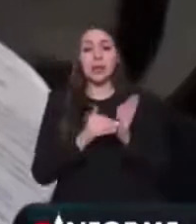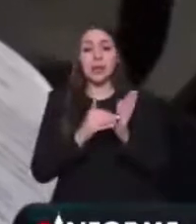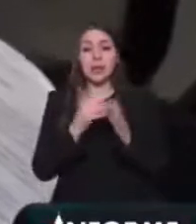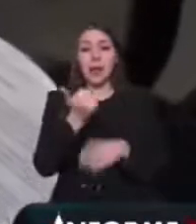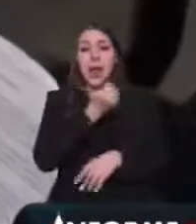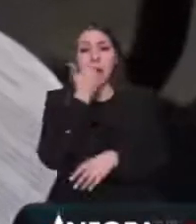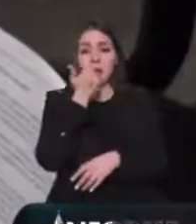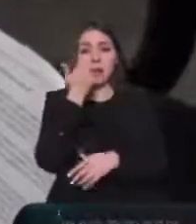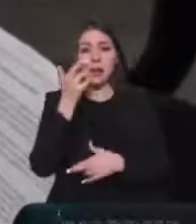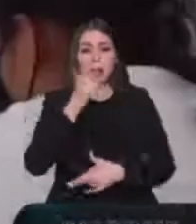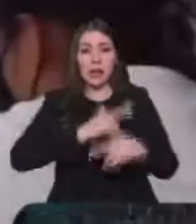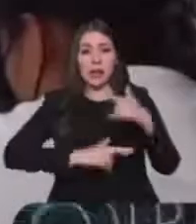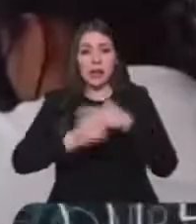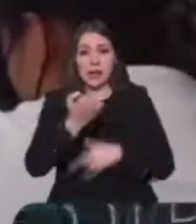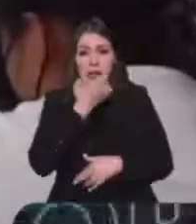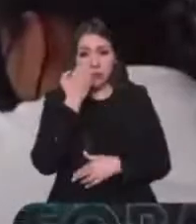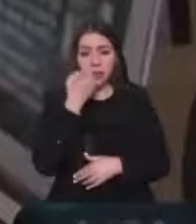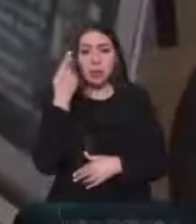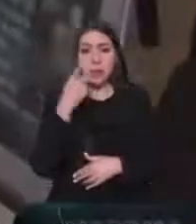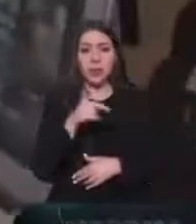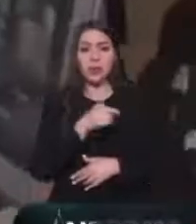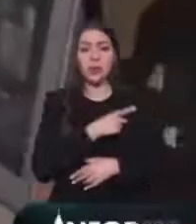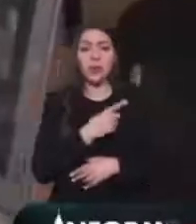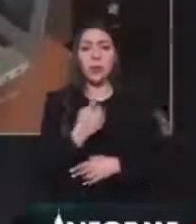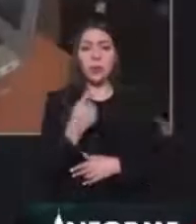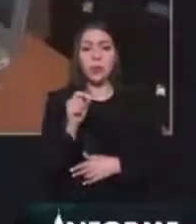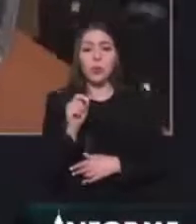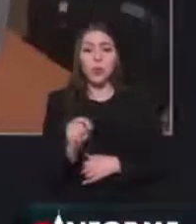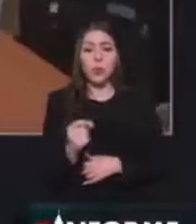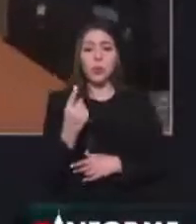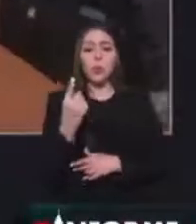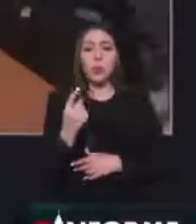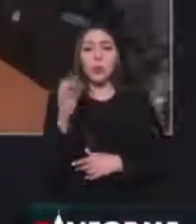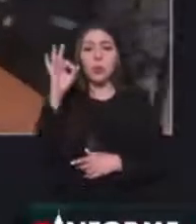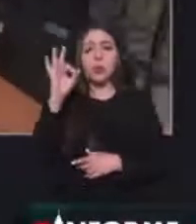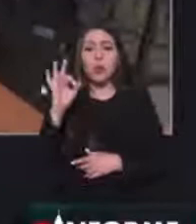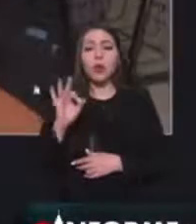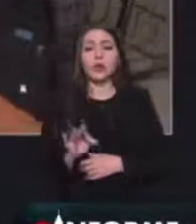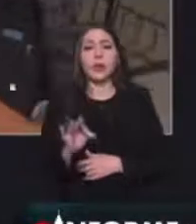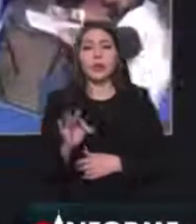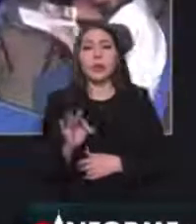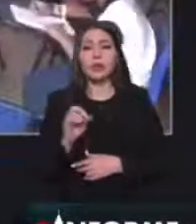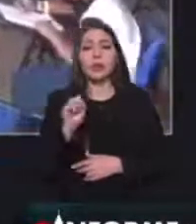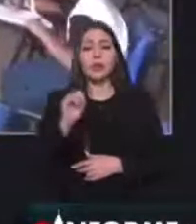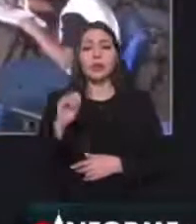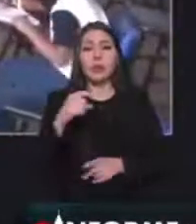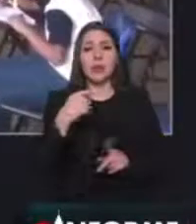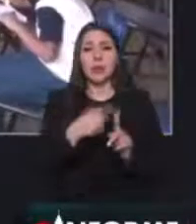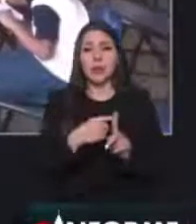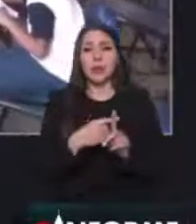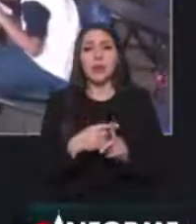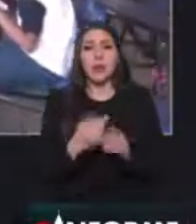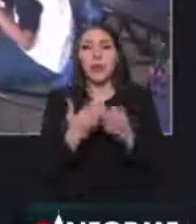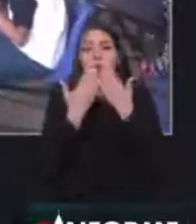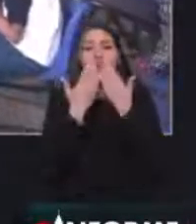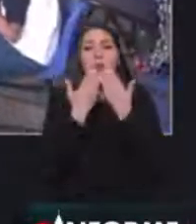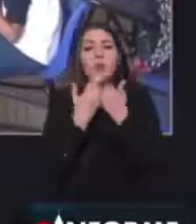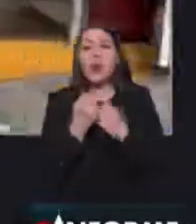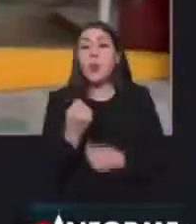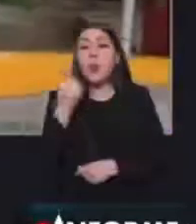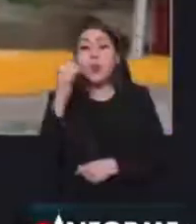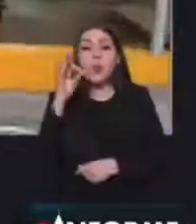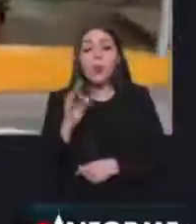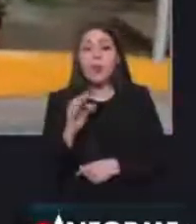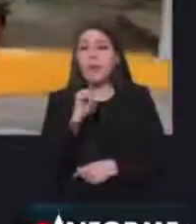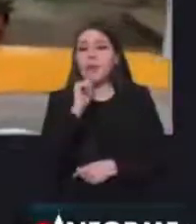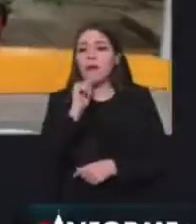regresaron a las aulas y sin embargo solo hubo un 0.1% de los casos de COVID-19, es decir, ni el 1% de contagio ha salido